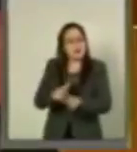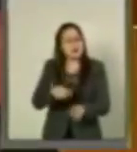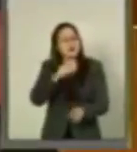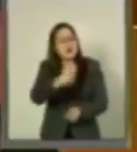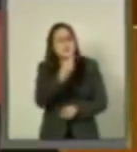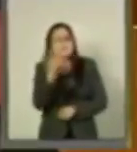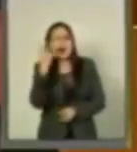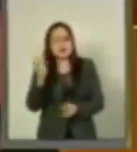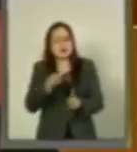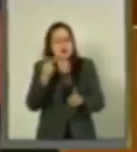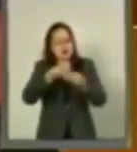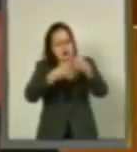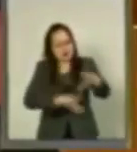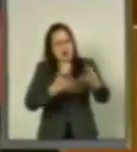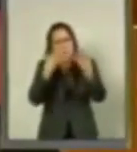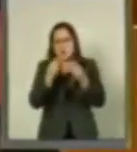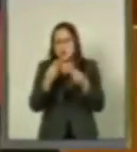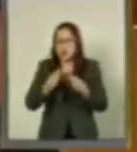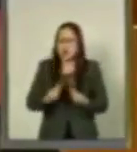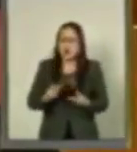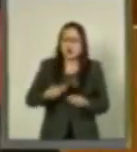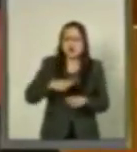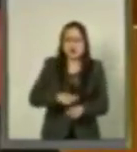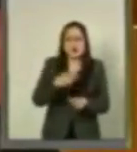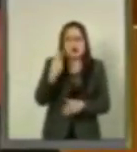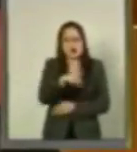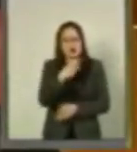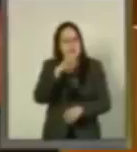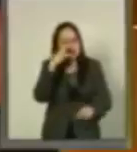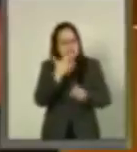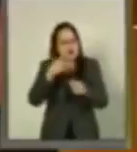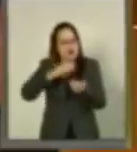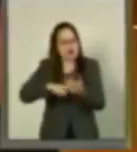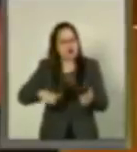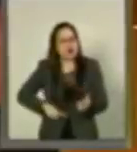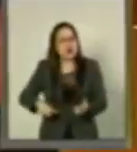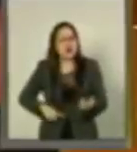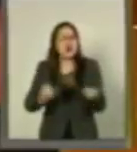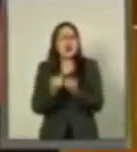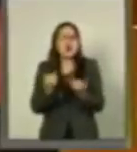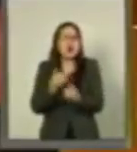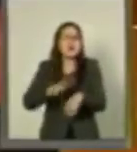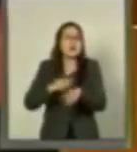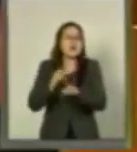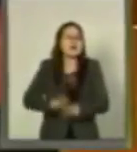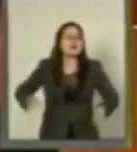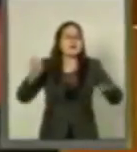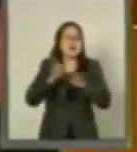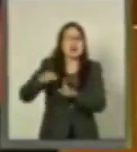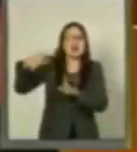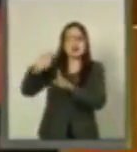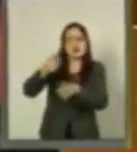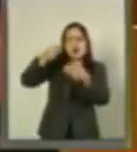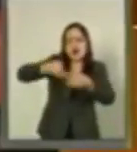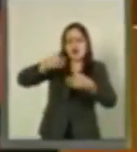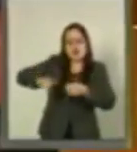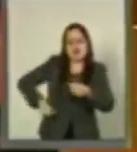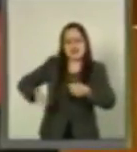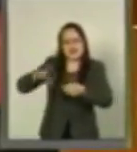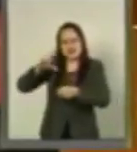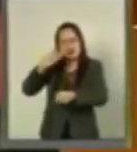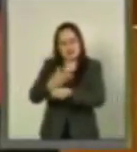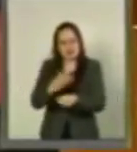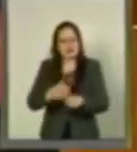varias preguntas sobre muchos cuestionamientos del quehacer del gobierno y particularmente el área que usted encabeza. Solo